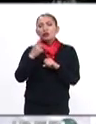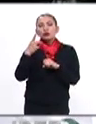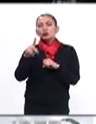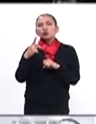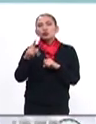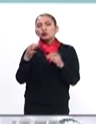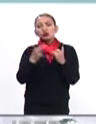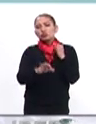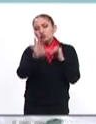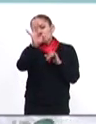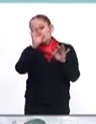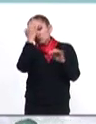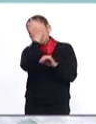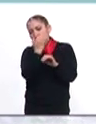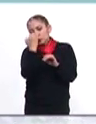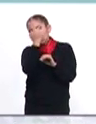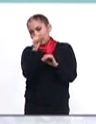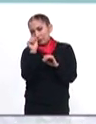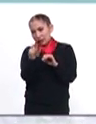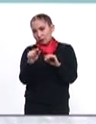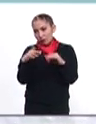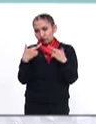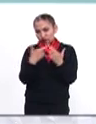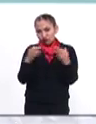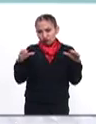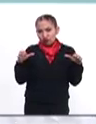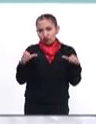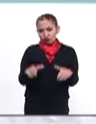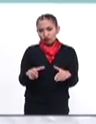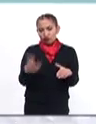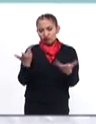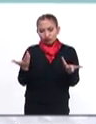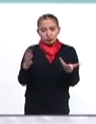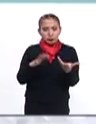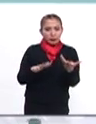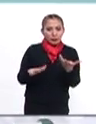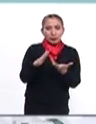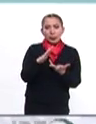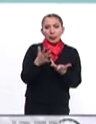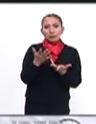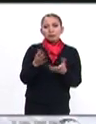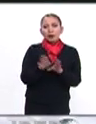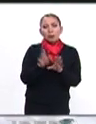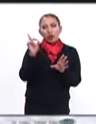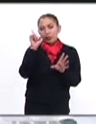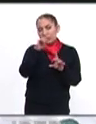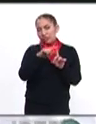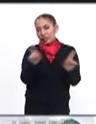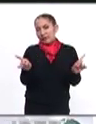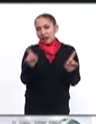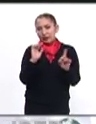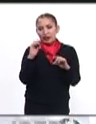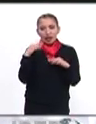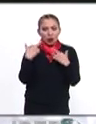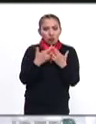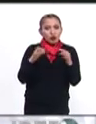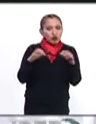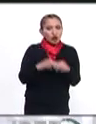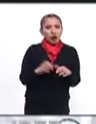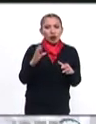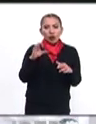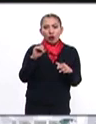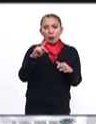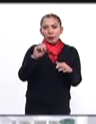tus conclusiones respecto pues, a esta un poco diferente cumbre